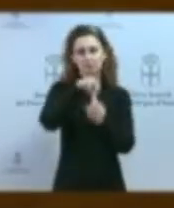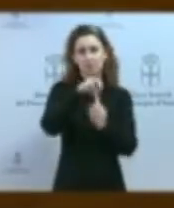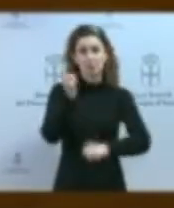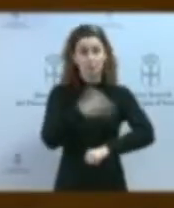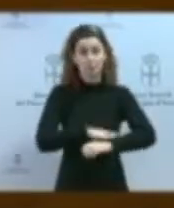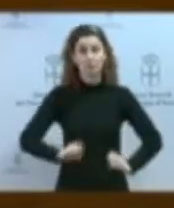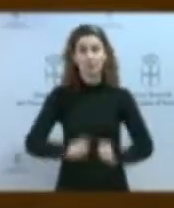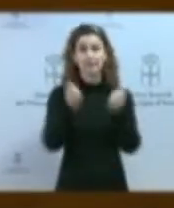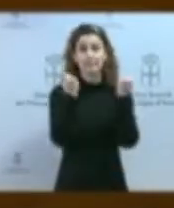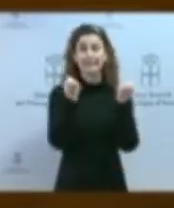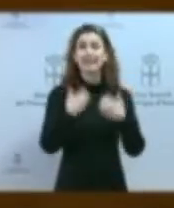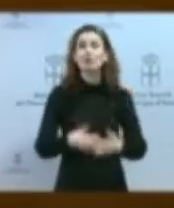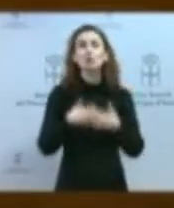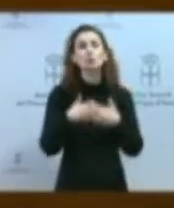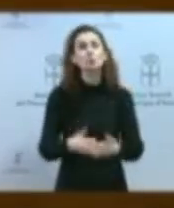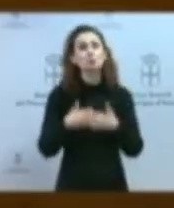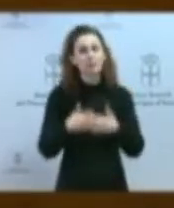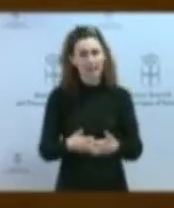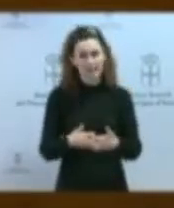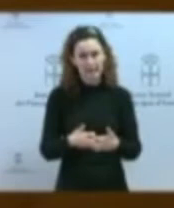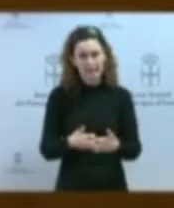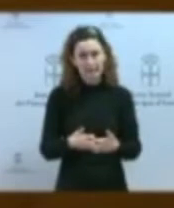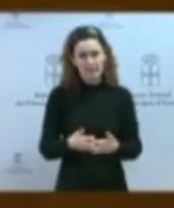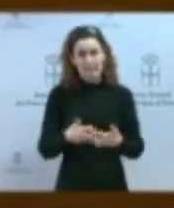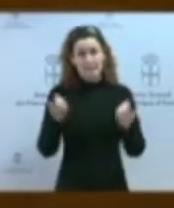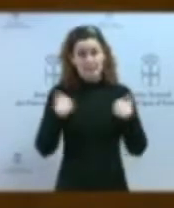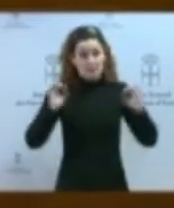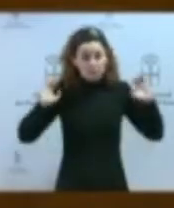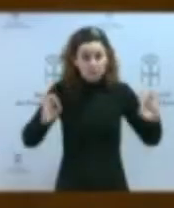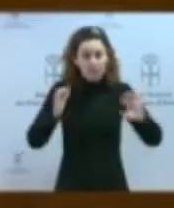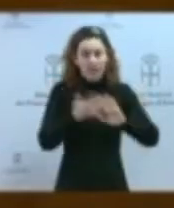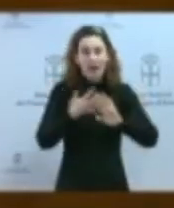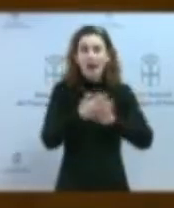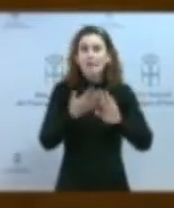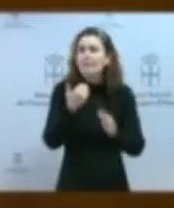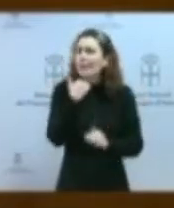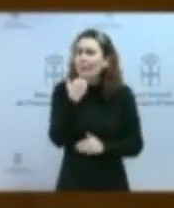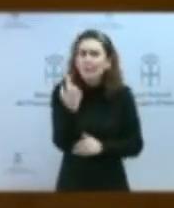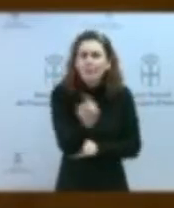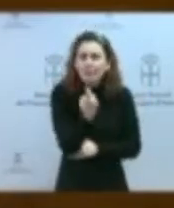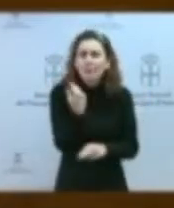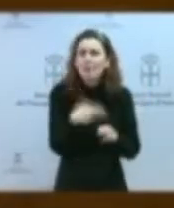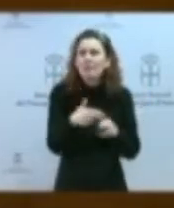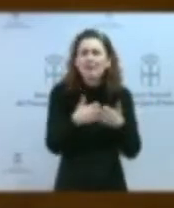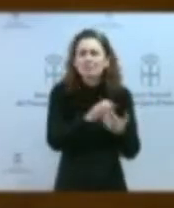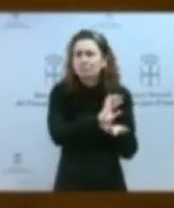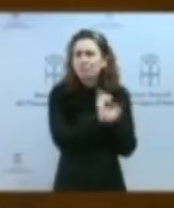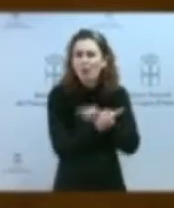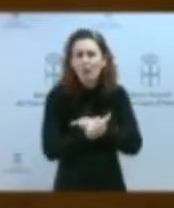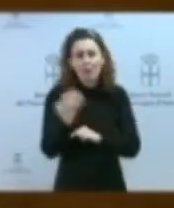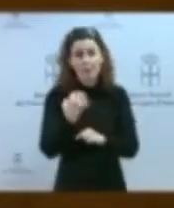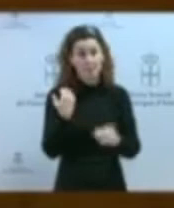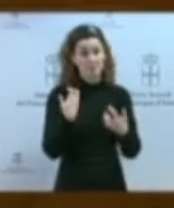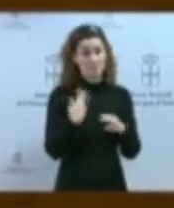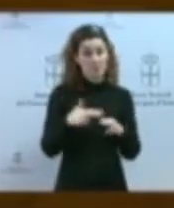Hemos puesto sobre la mesa que se necesitaba de alguna forma algún cambio en nuestra política industrial. Tenemos una política industrial que se basa básicamente en